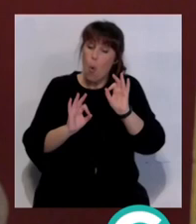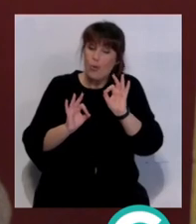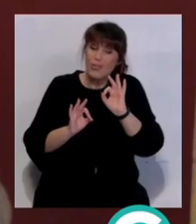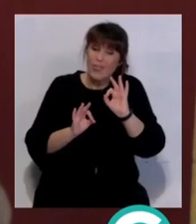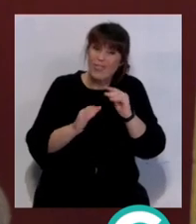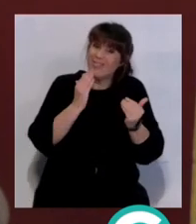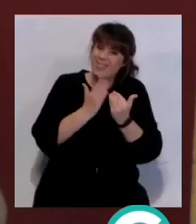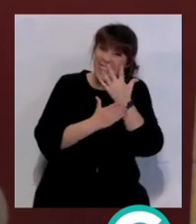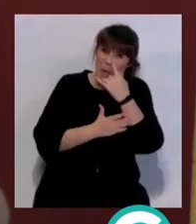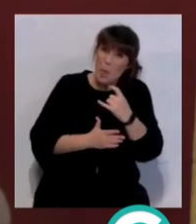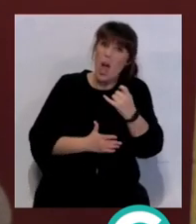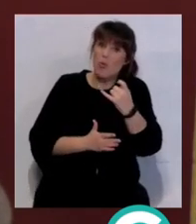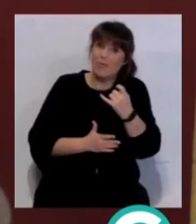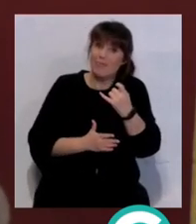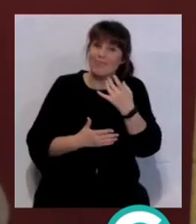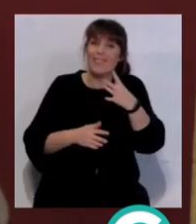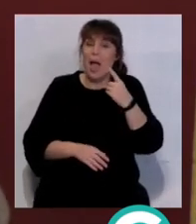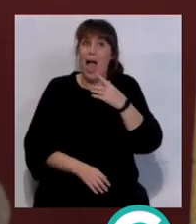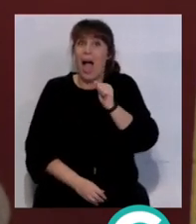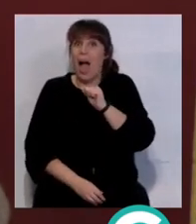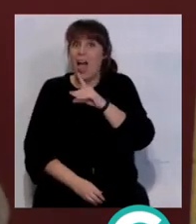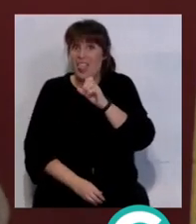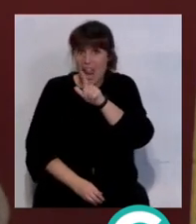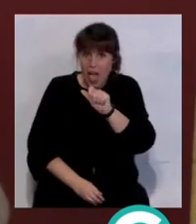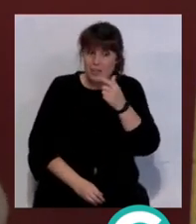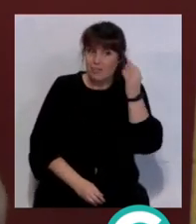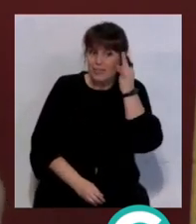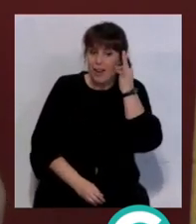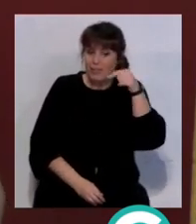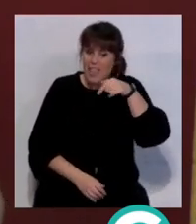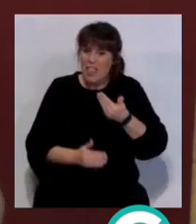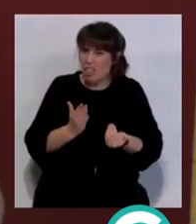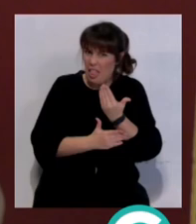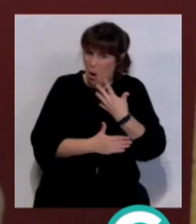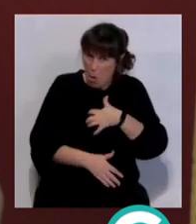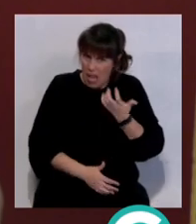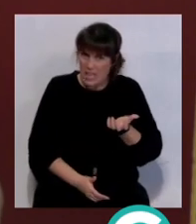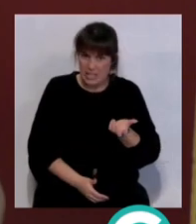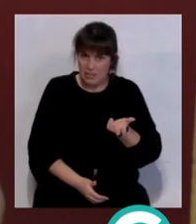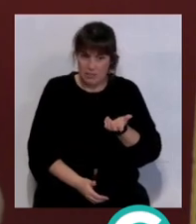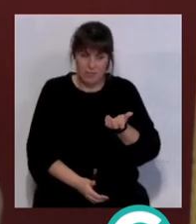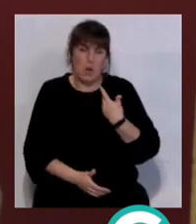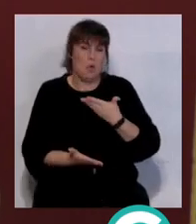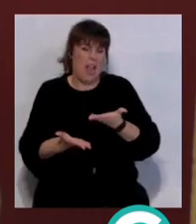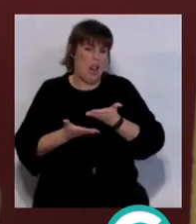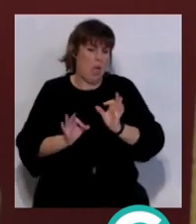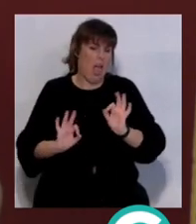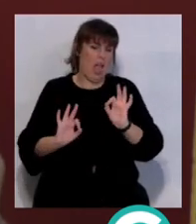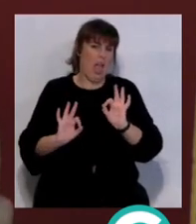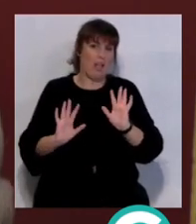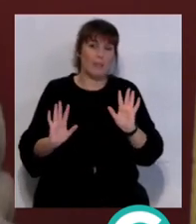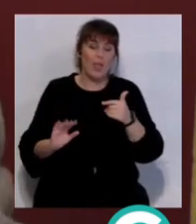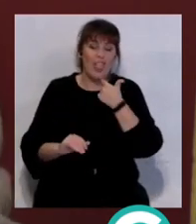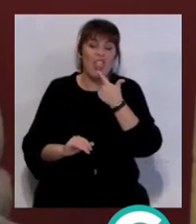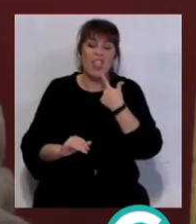aunque parezca mentira, Adela era una persona que este día le daba mucho coraje. Ella no quería ningún regalo, porque ella decía